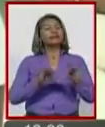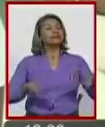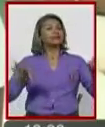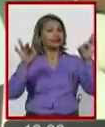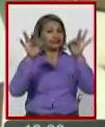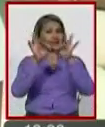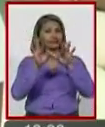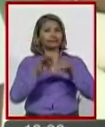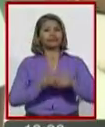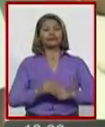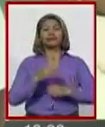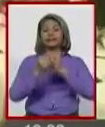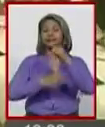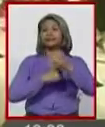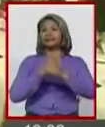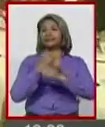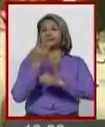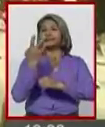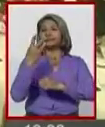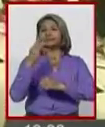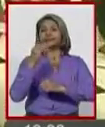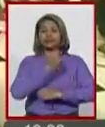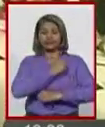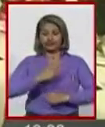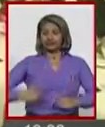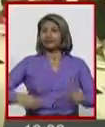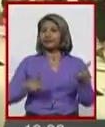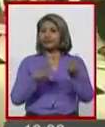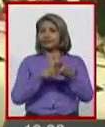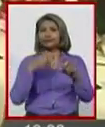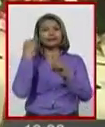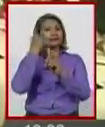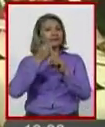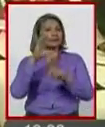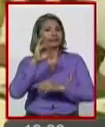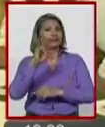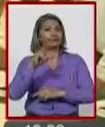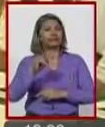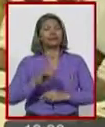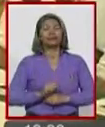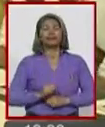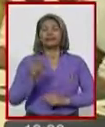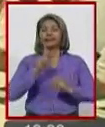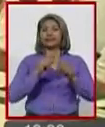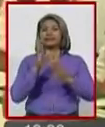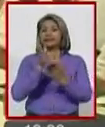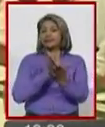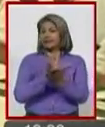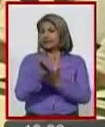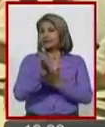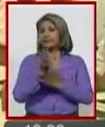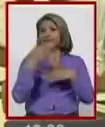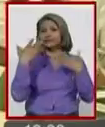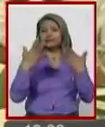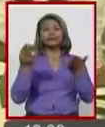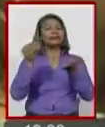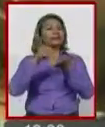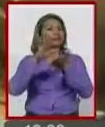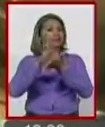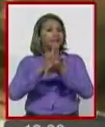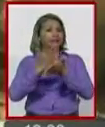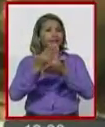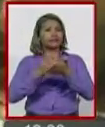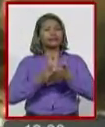más importantes de la gestión 2017 de la gobernación, así como también la lucha cívica que lleva el pueblo por sus derechos, la cual se ha visto plasmada